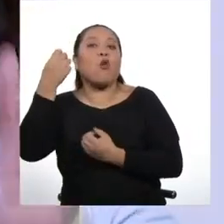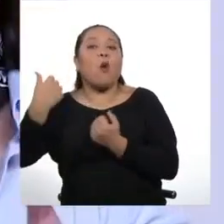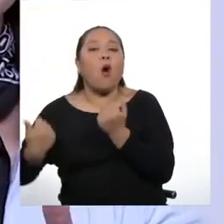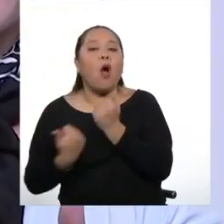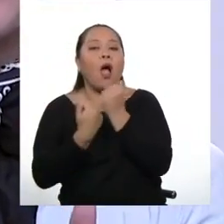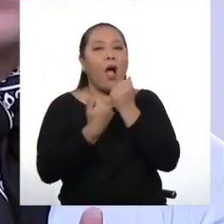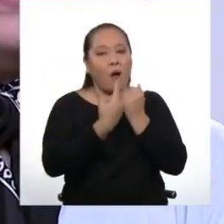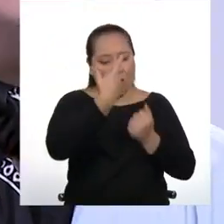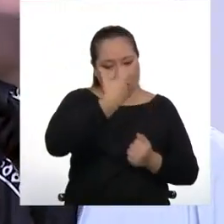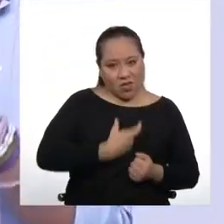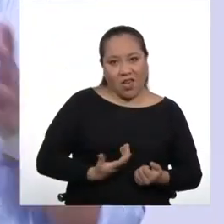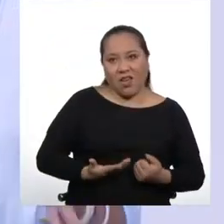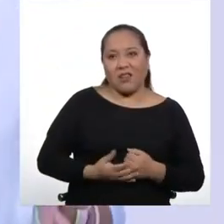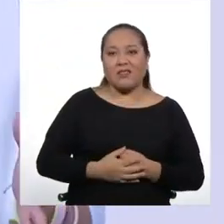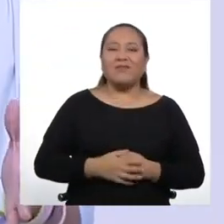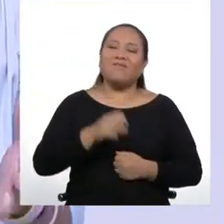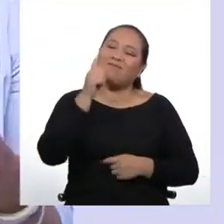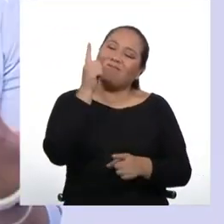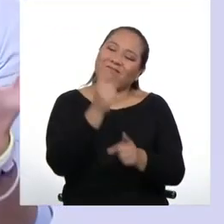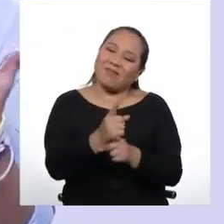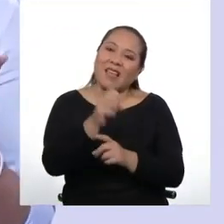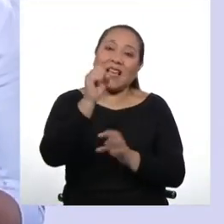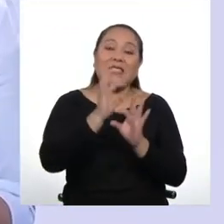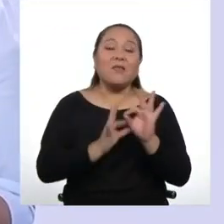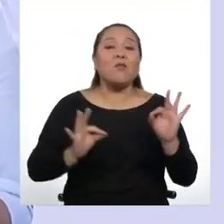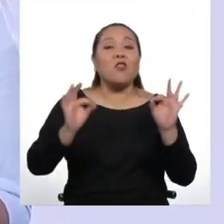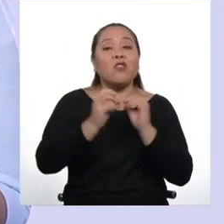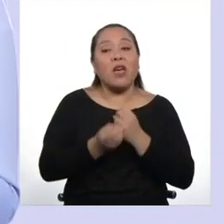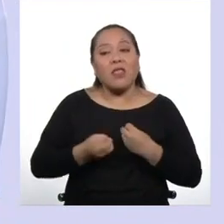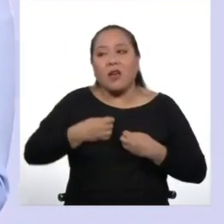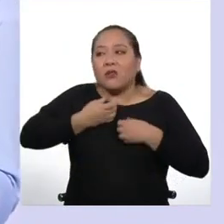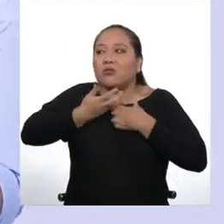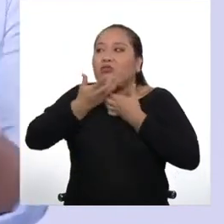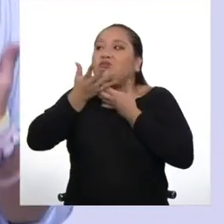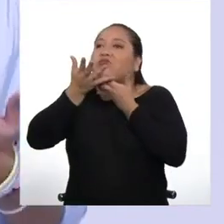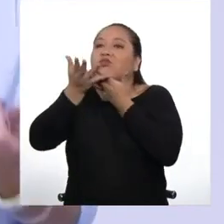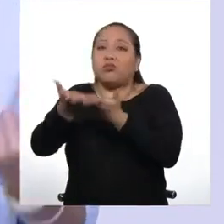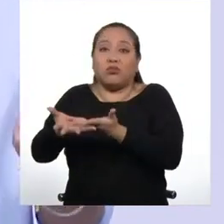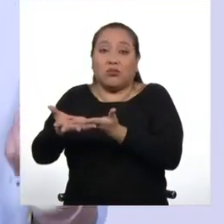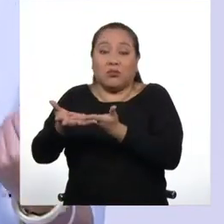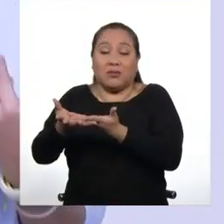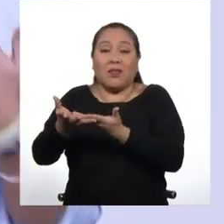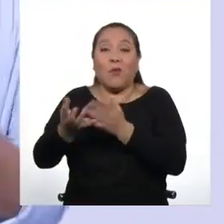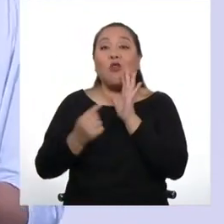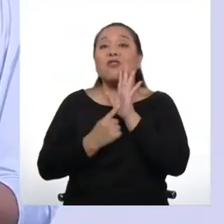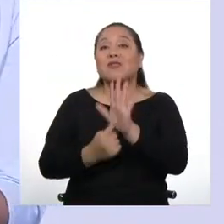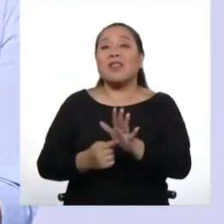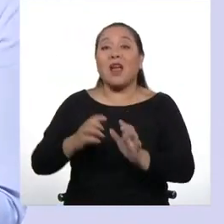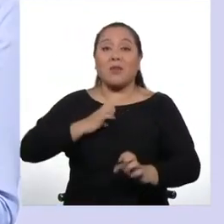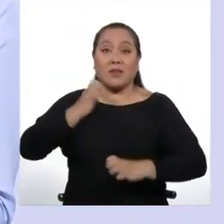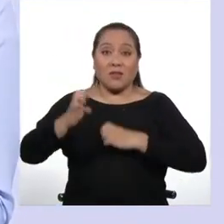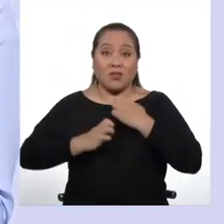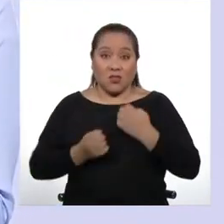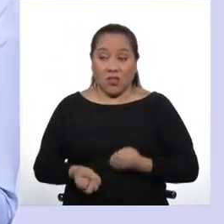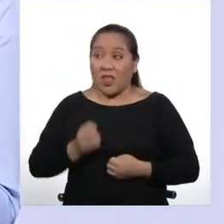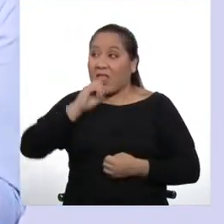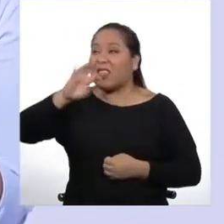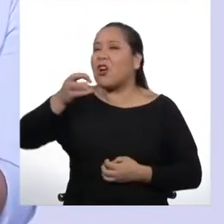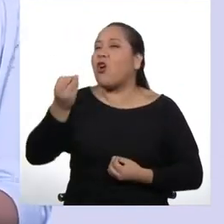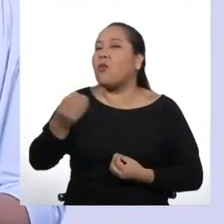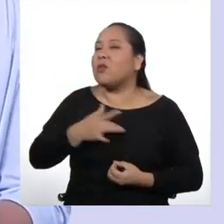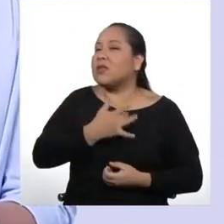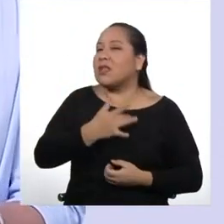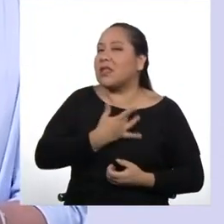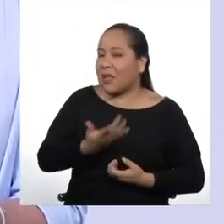apoyarnos. Es cierto. Es muy importante comunicar nuestras emociones, es decir, cómo nos sentimos para que dentro de nuestras familias